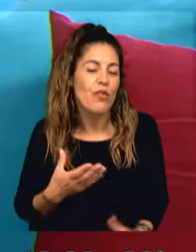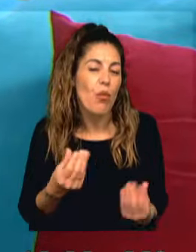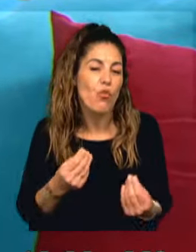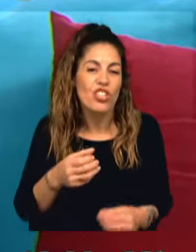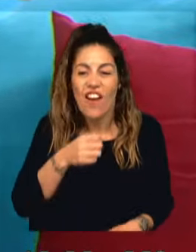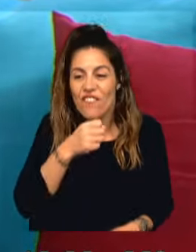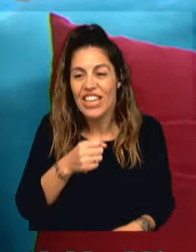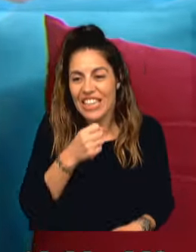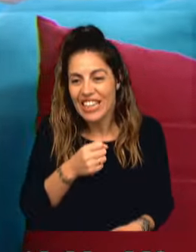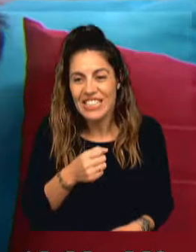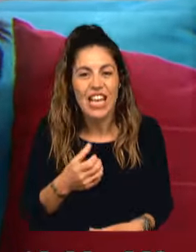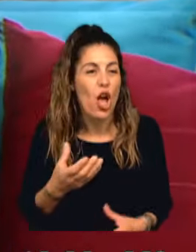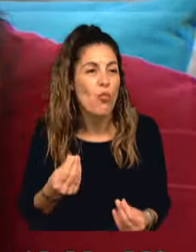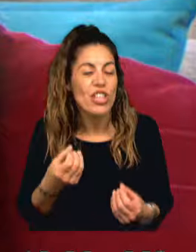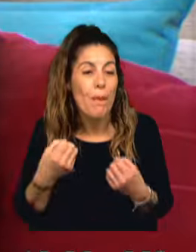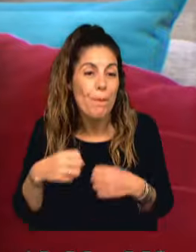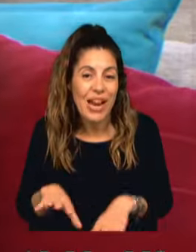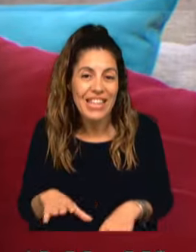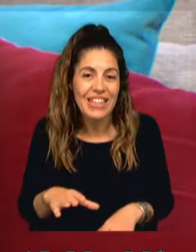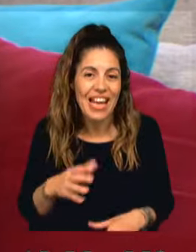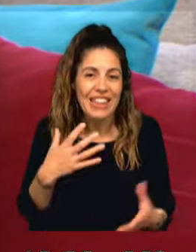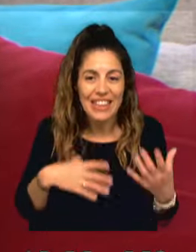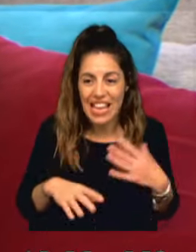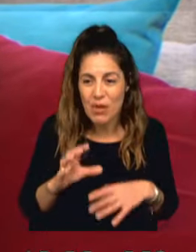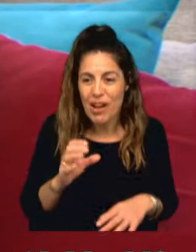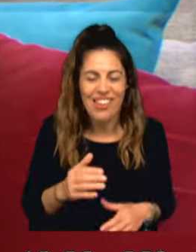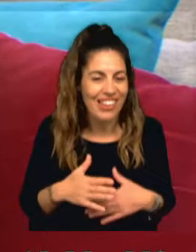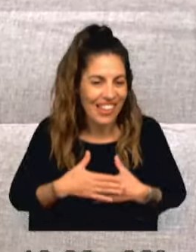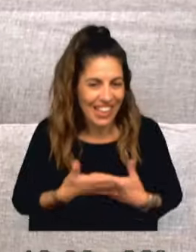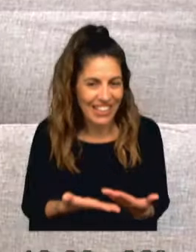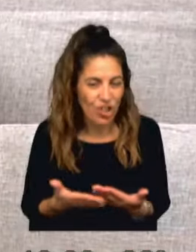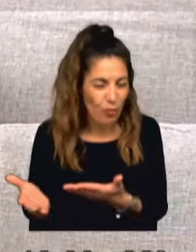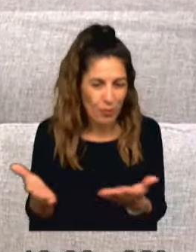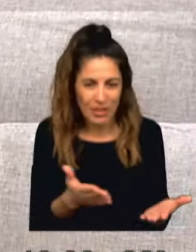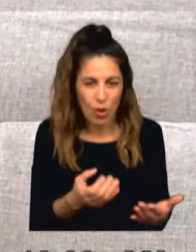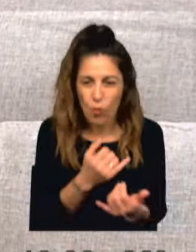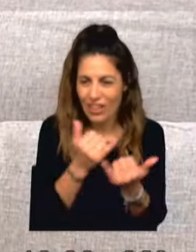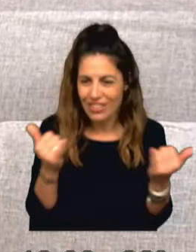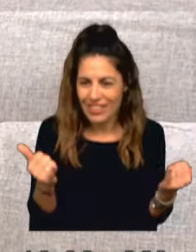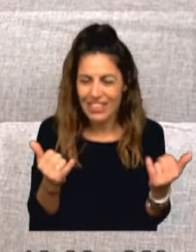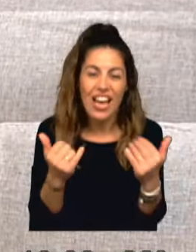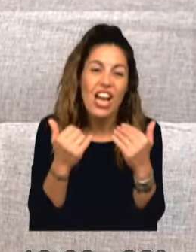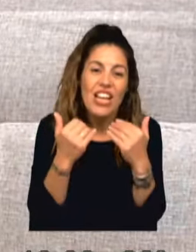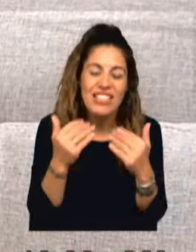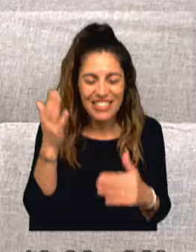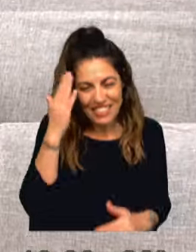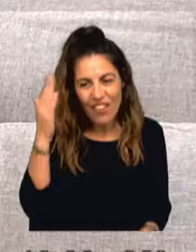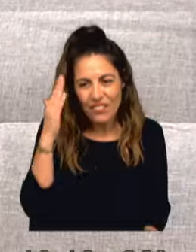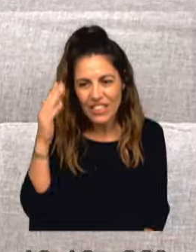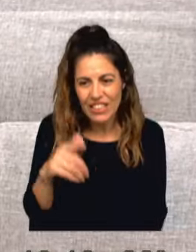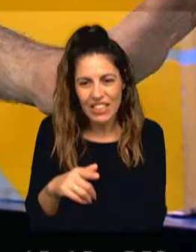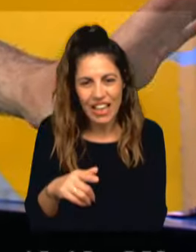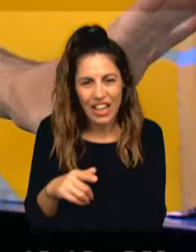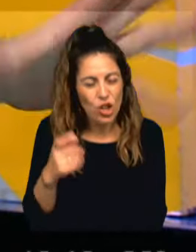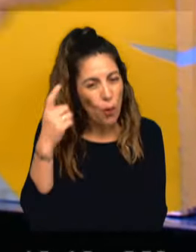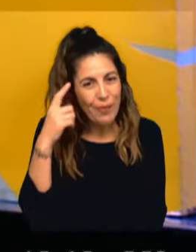vejeces y muchas pérdidas animales muy queridos bienvenido ruso Buenos días Buenos días no sabía sabía que que no